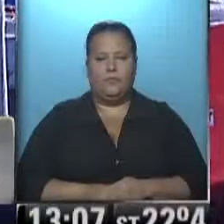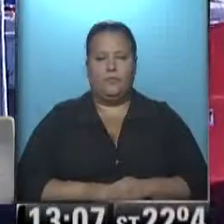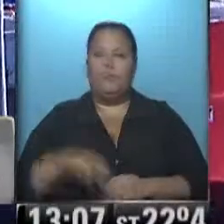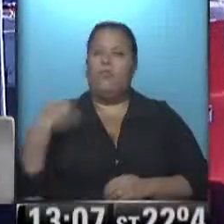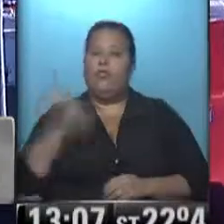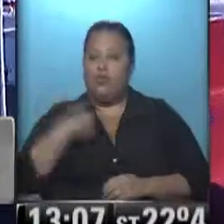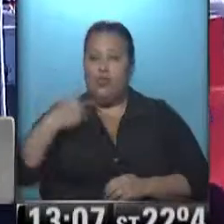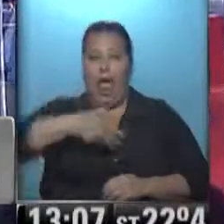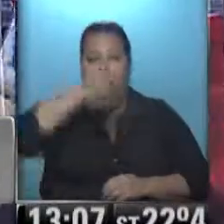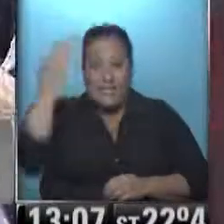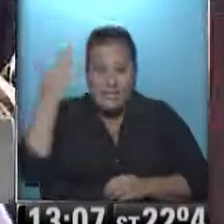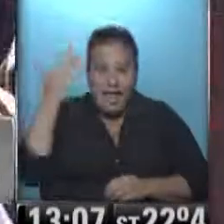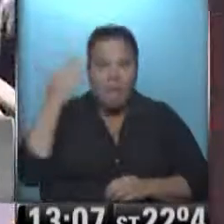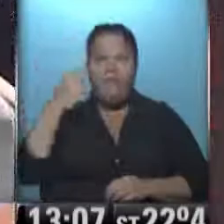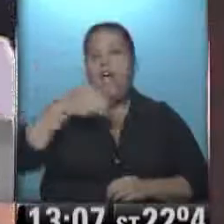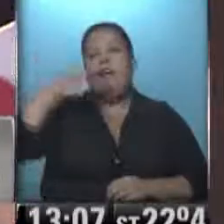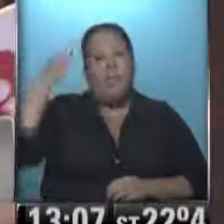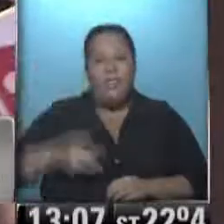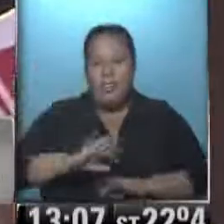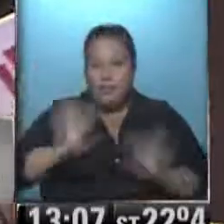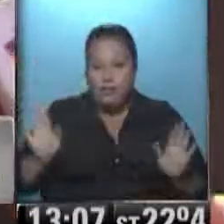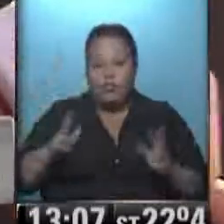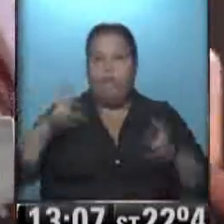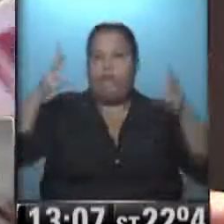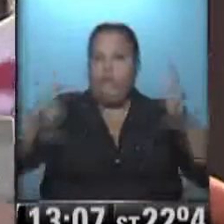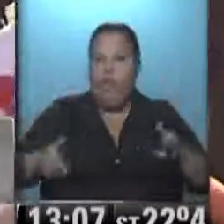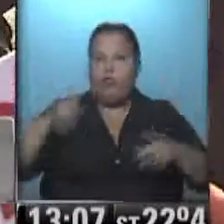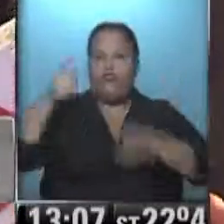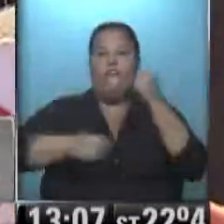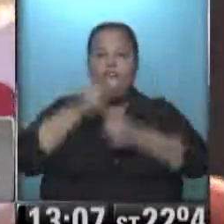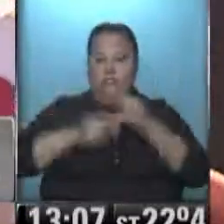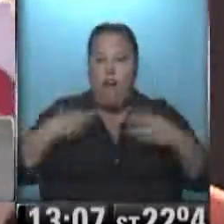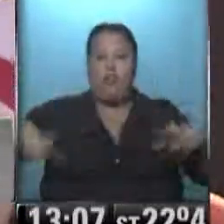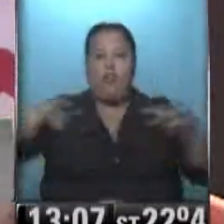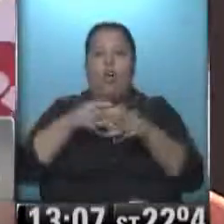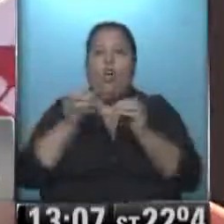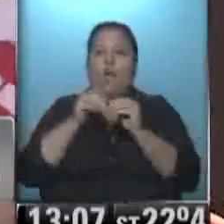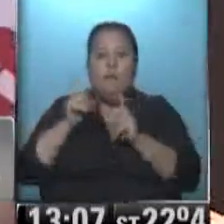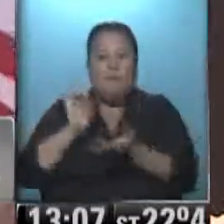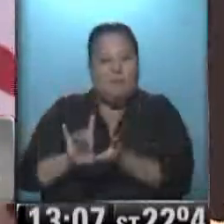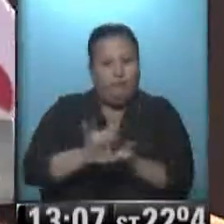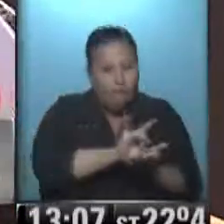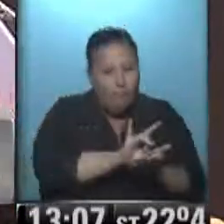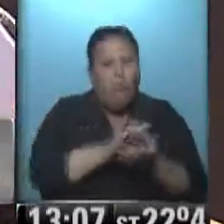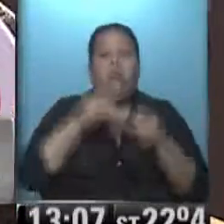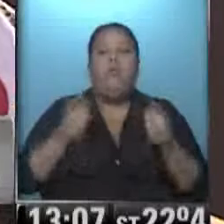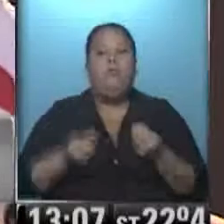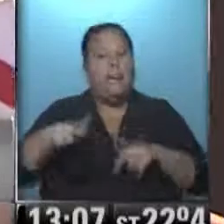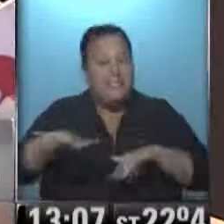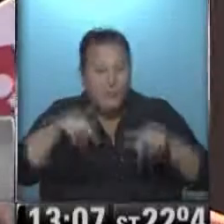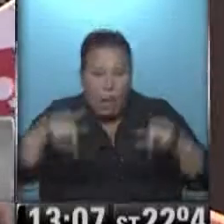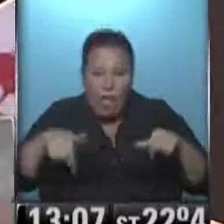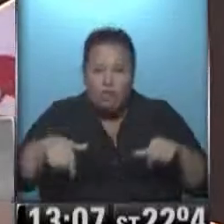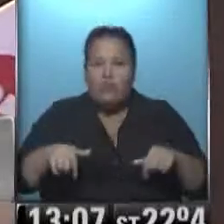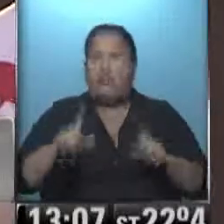Nosotros en asamblea hemos decidido hacer un bloqueo a la fábrica con todos los compañeros despedidos, porque la